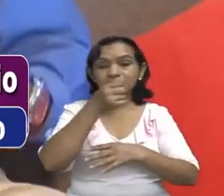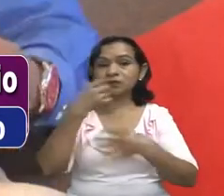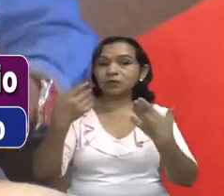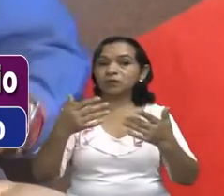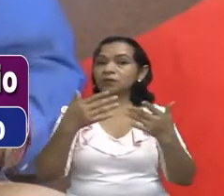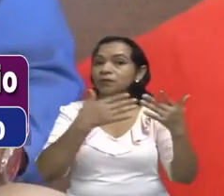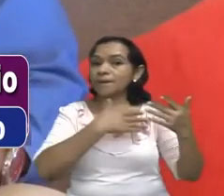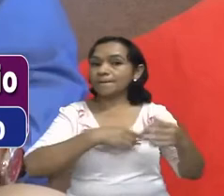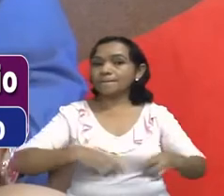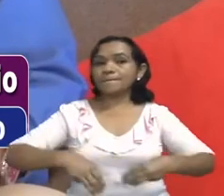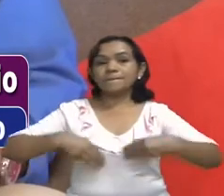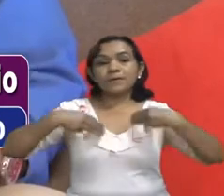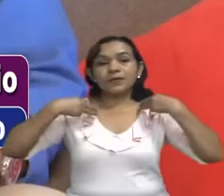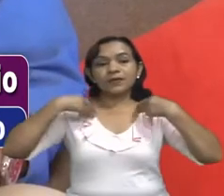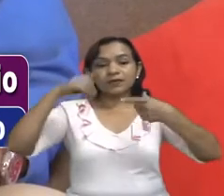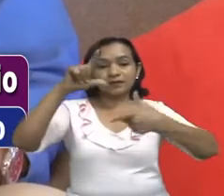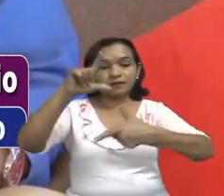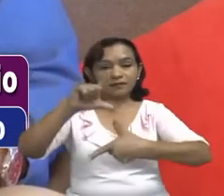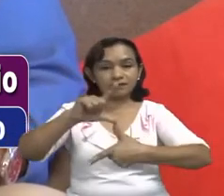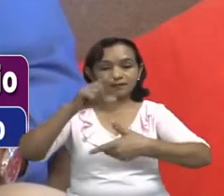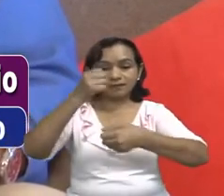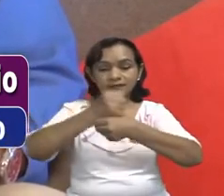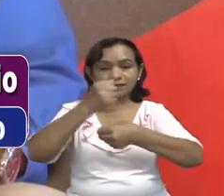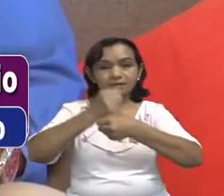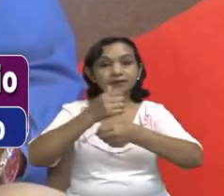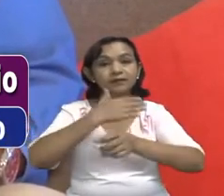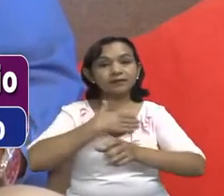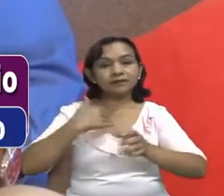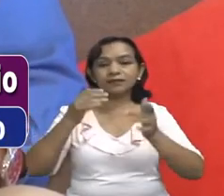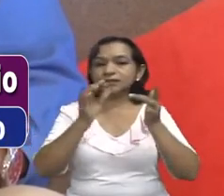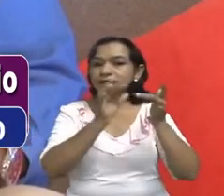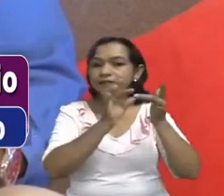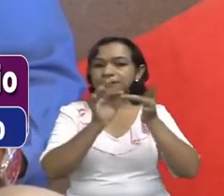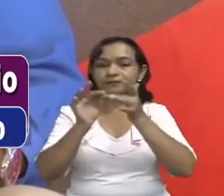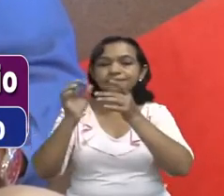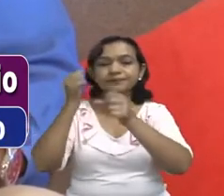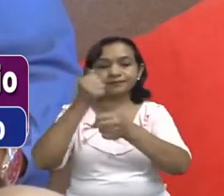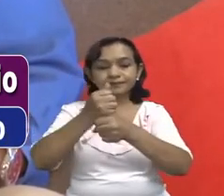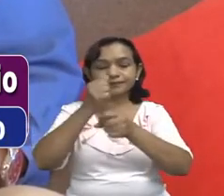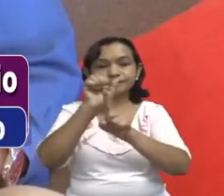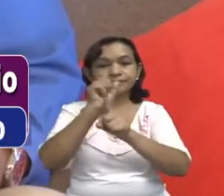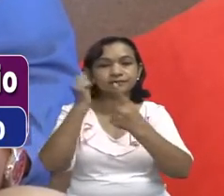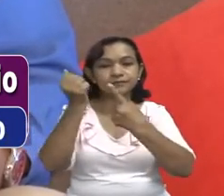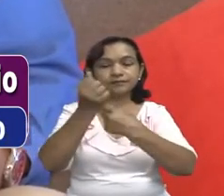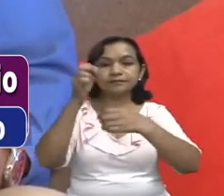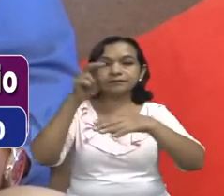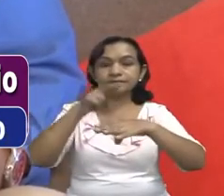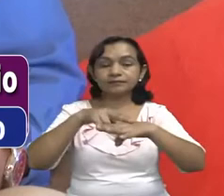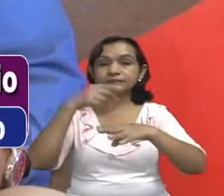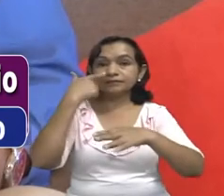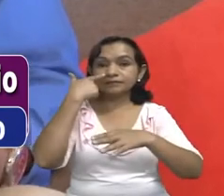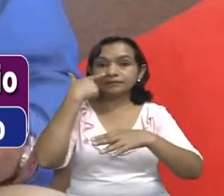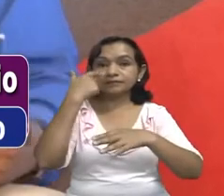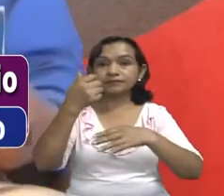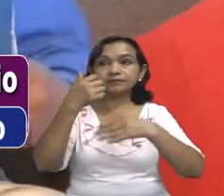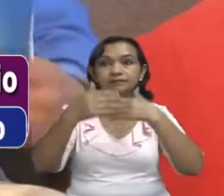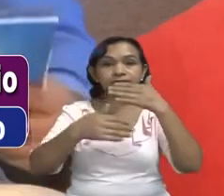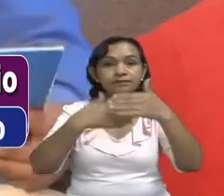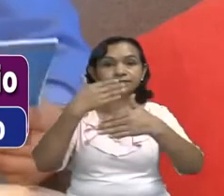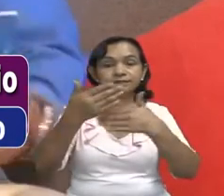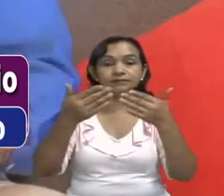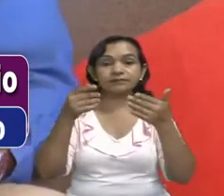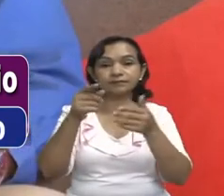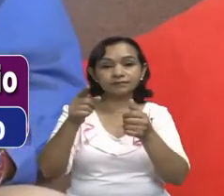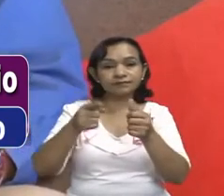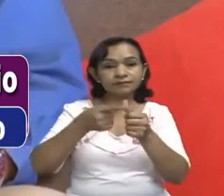en cuanto a divulgación y trabajo de posicionamiento, pues, de todo el quehacer legislativo. Liz, conocer un poquito todo ese crecimiento, porque vos sos de las